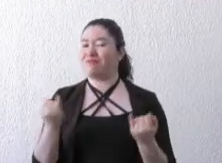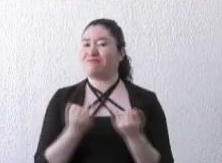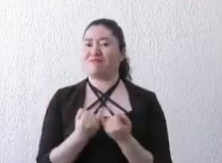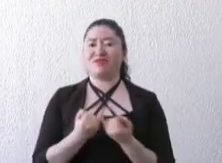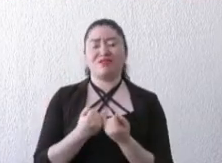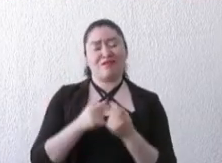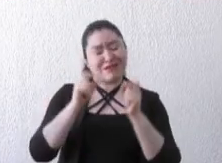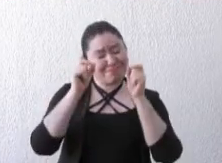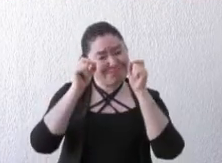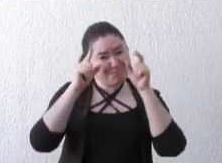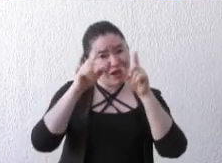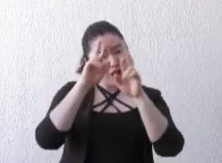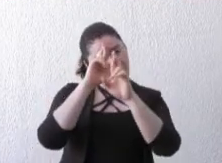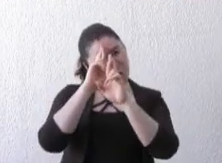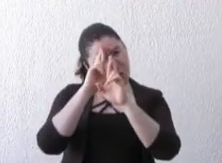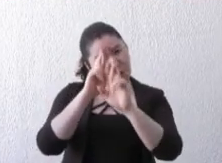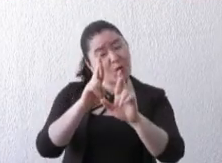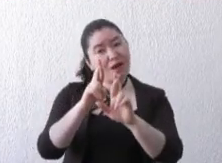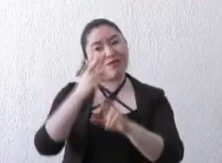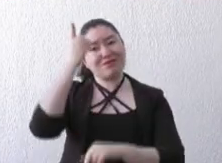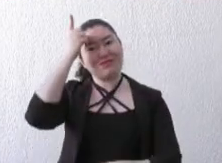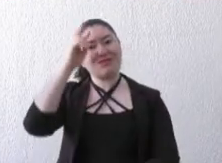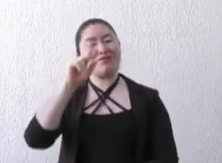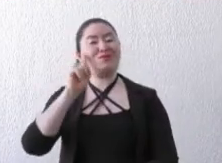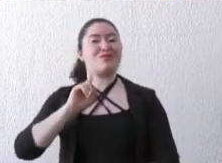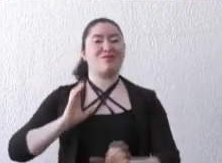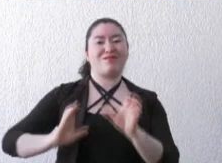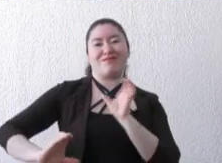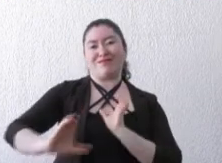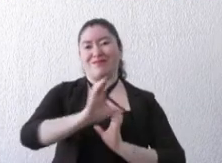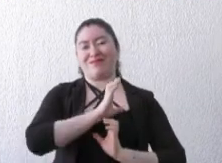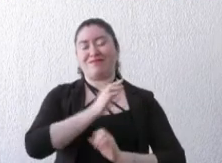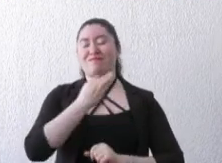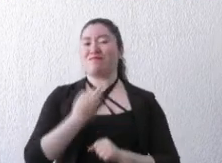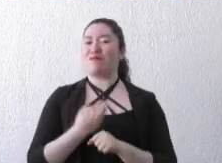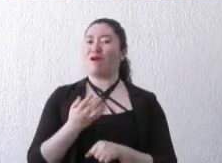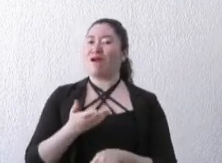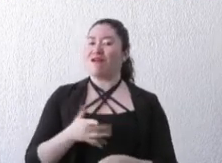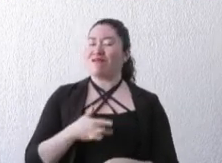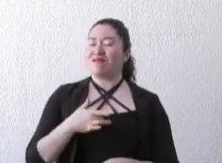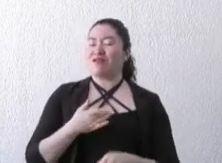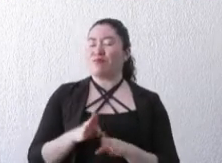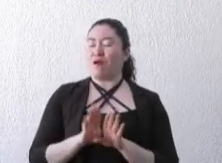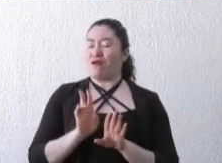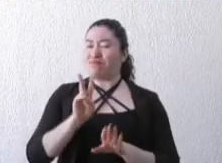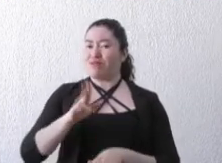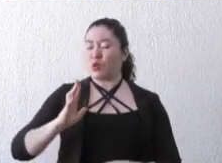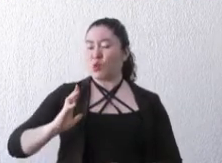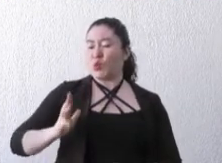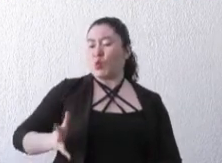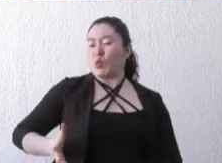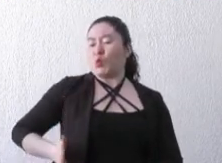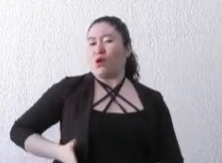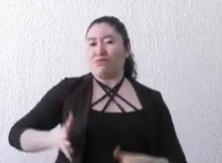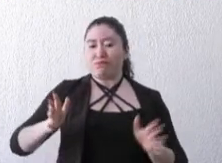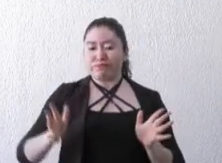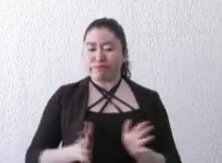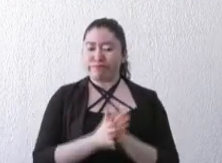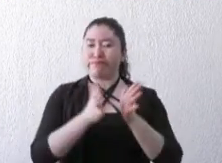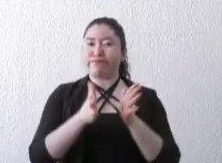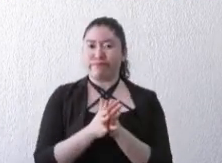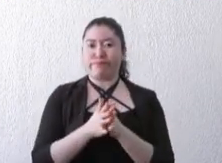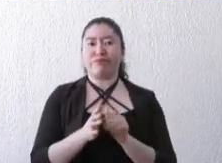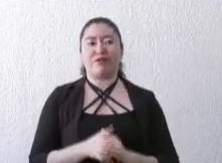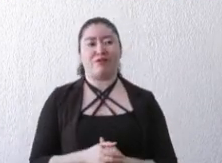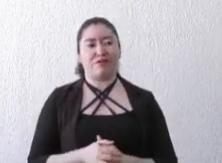es un honor para mí poder participar y poder ser parte de su equipo y de los logros que usted está y de